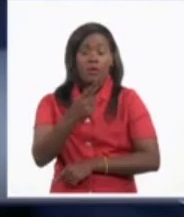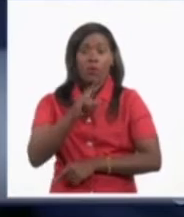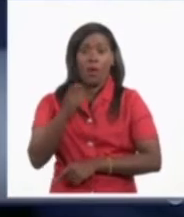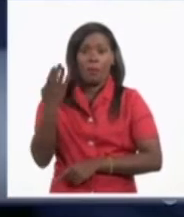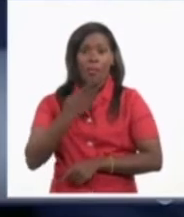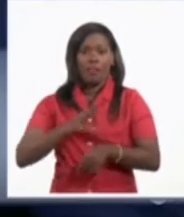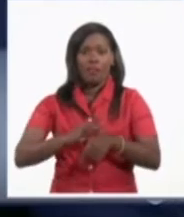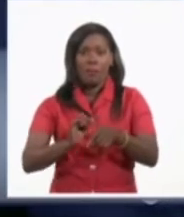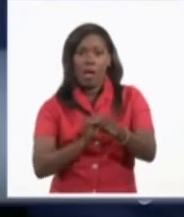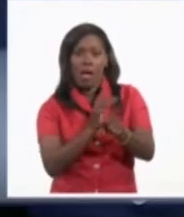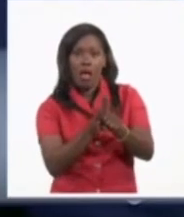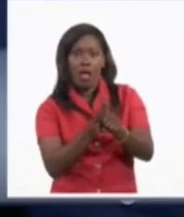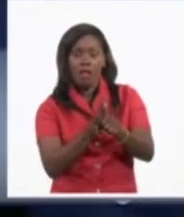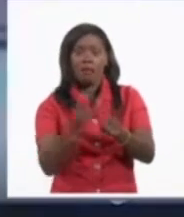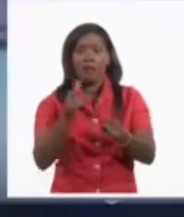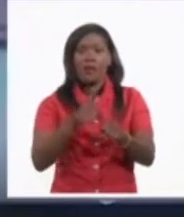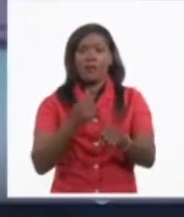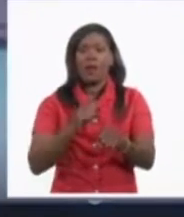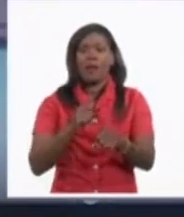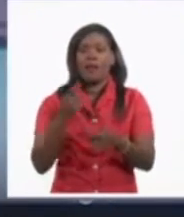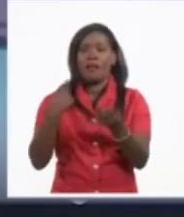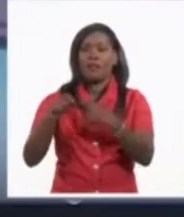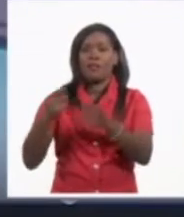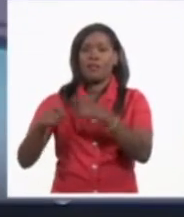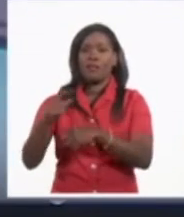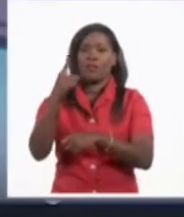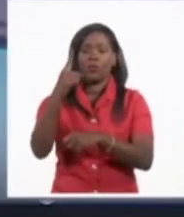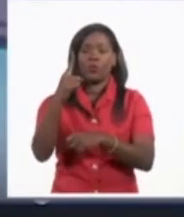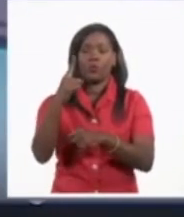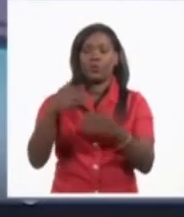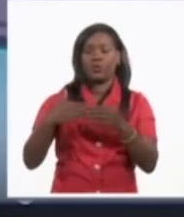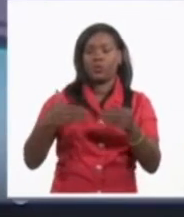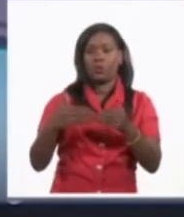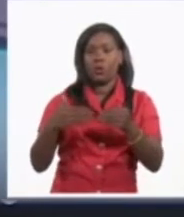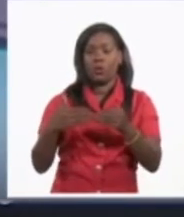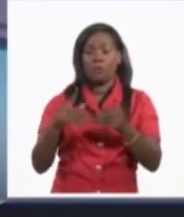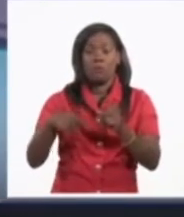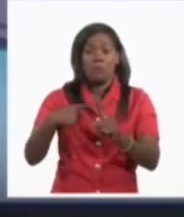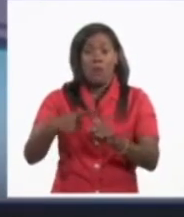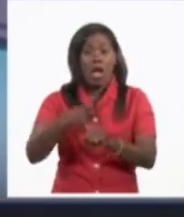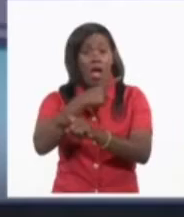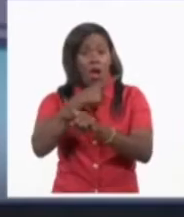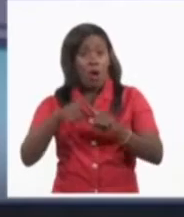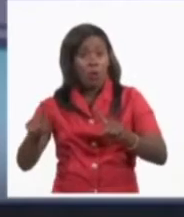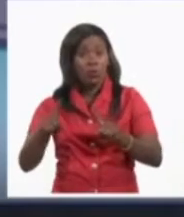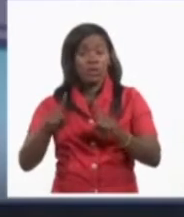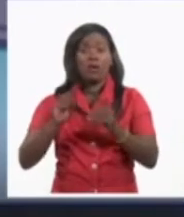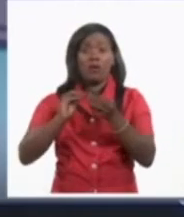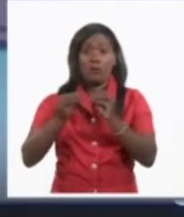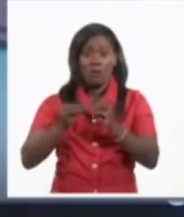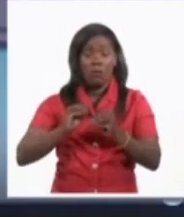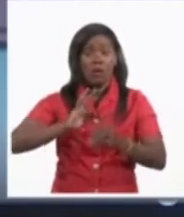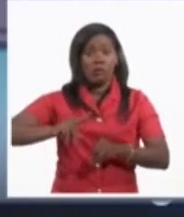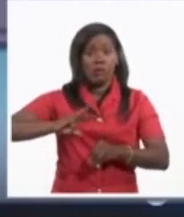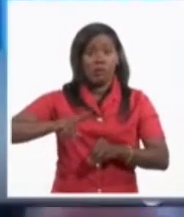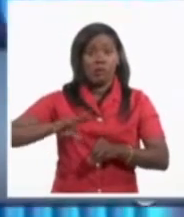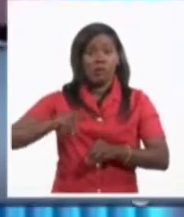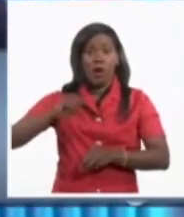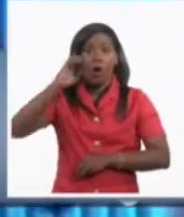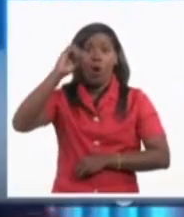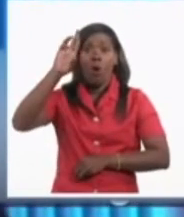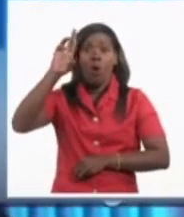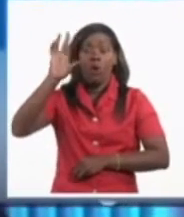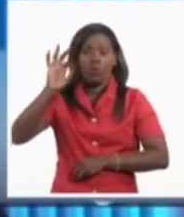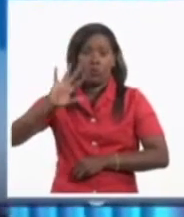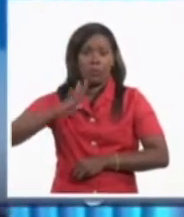paralelo en el Ministerio de Educación que solicitó desvíos en barras de oro a cambio de facilitar la liberación